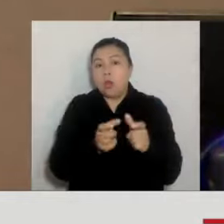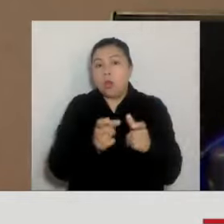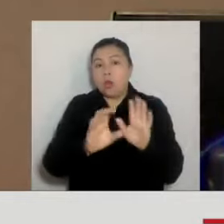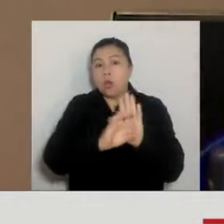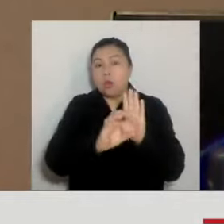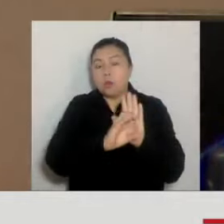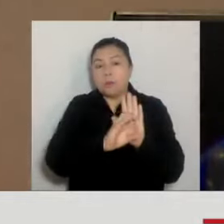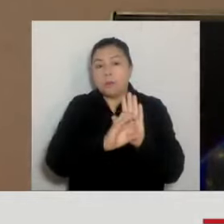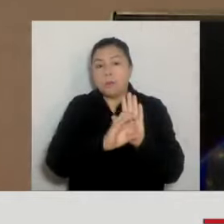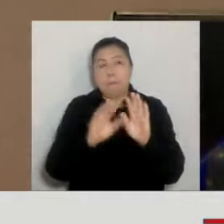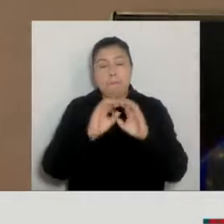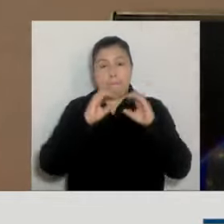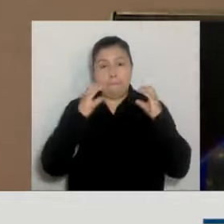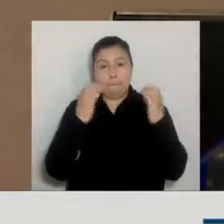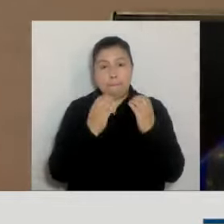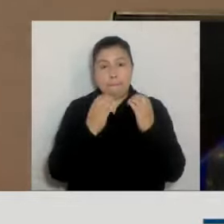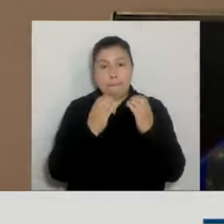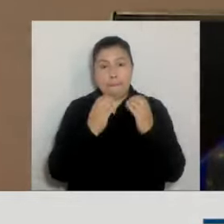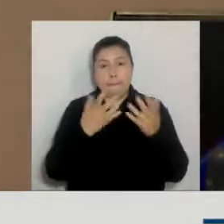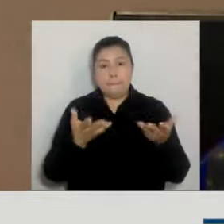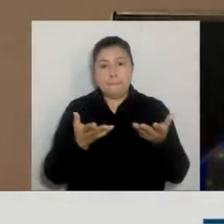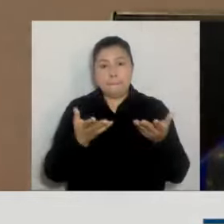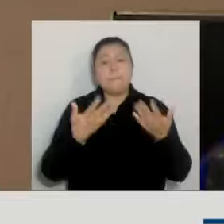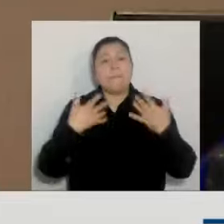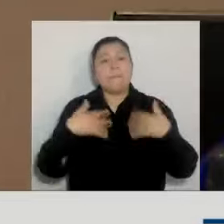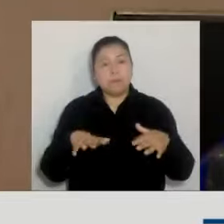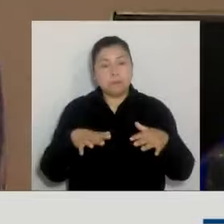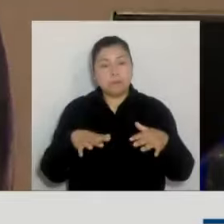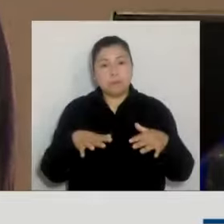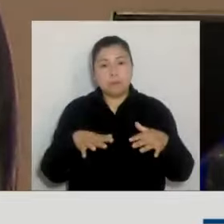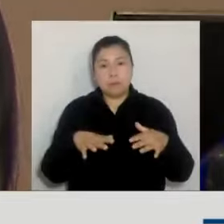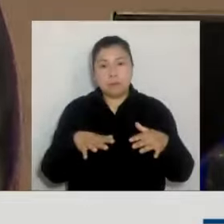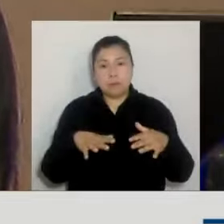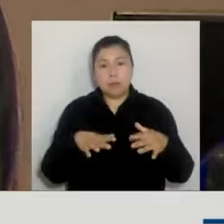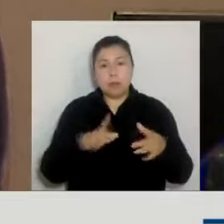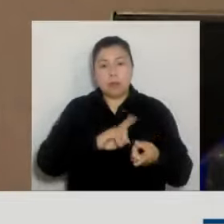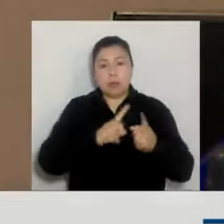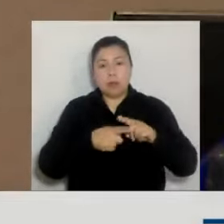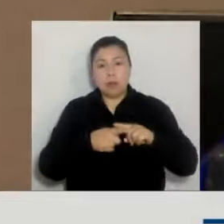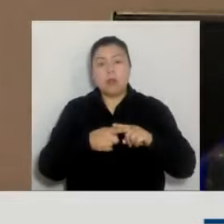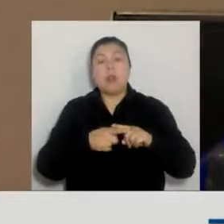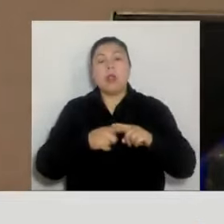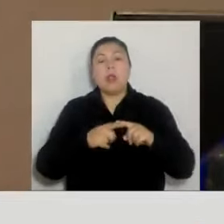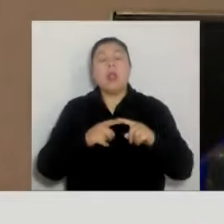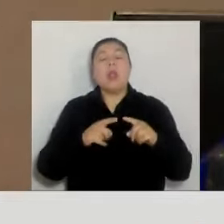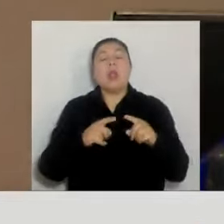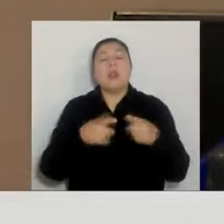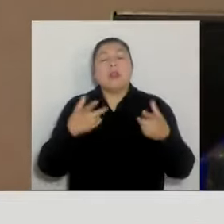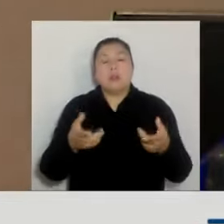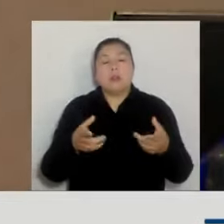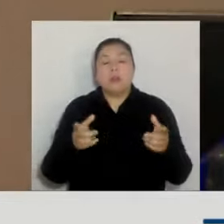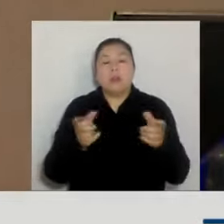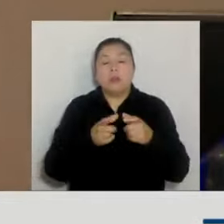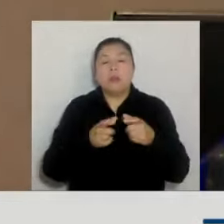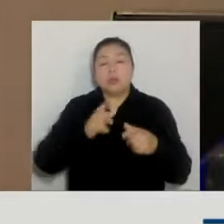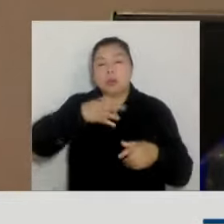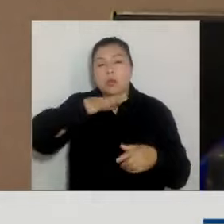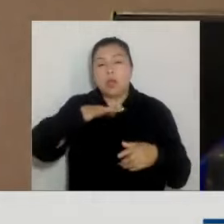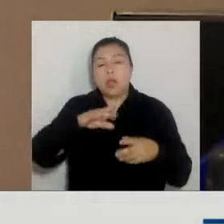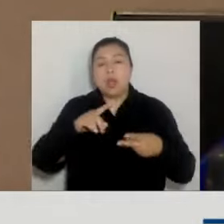cámara y que una vez que se sea tratada en ella va a pasar a la comisión de recursos hídricos de la cámara También para su segunda